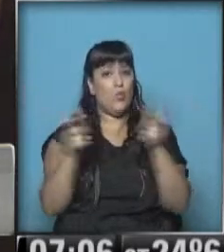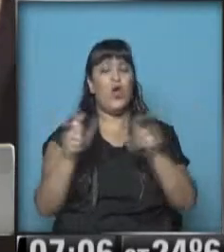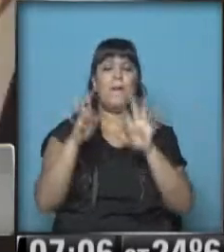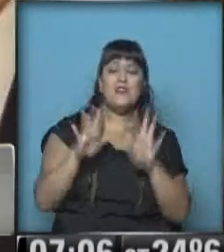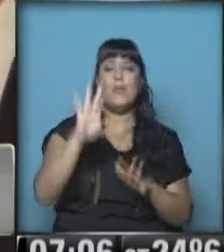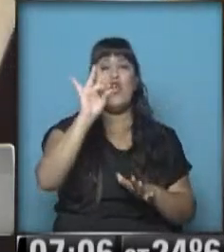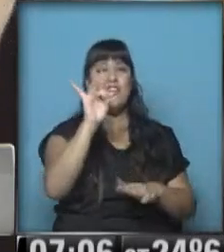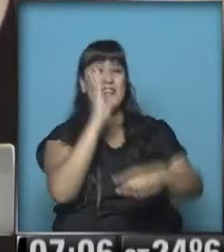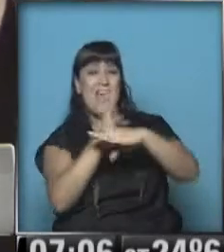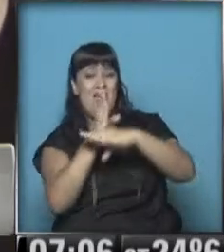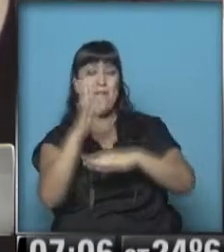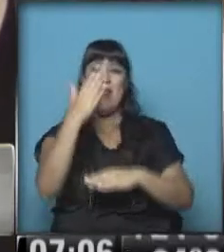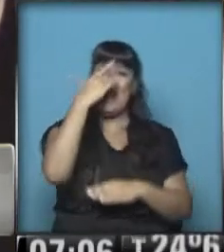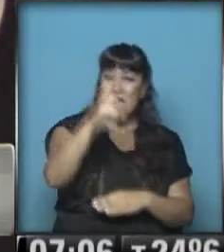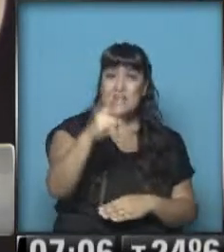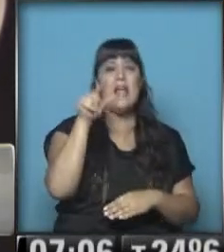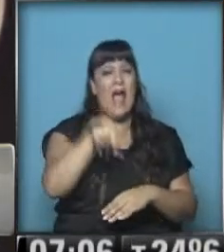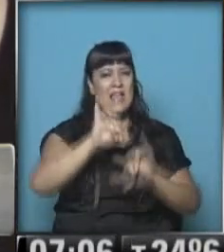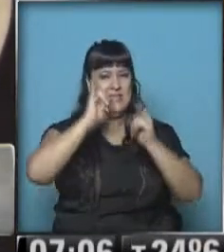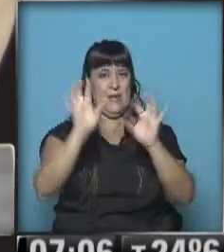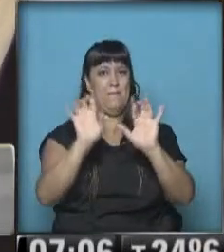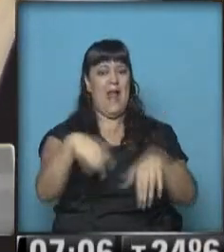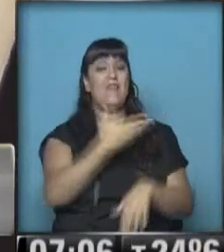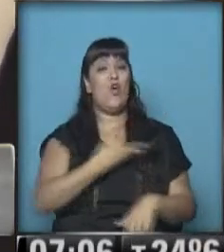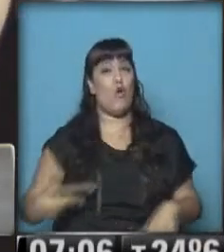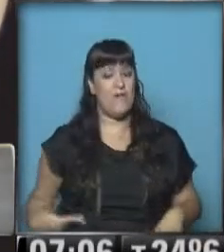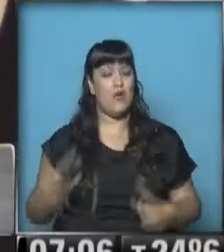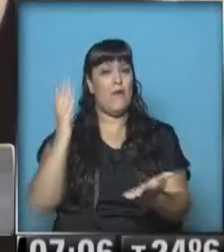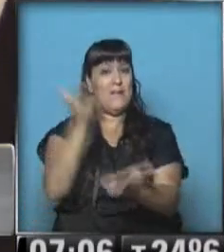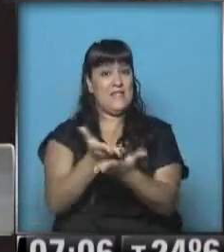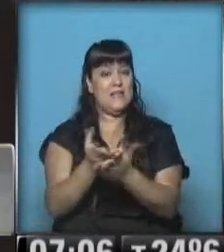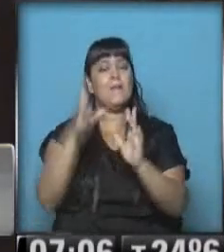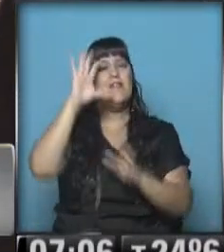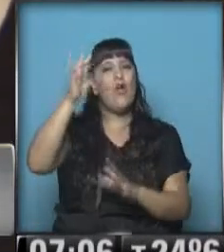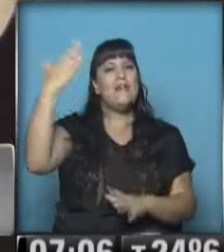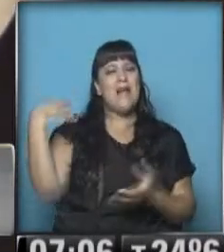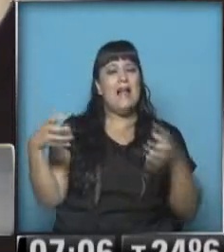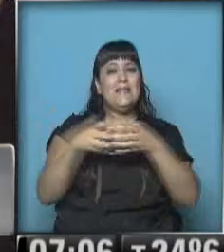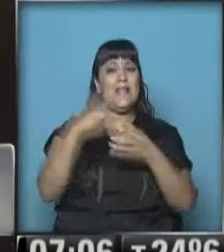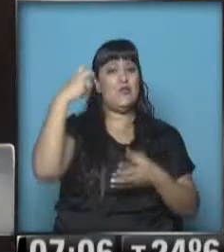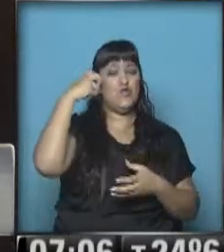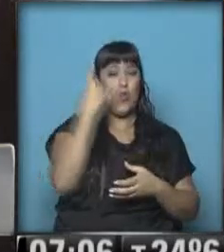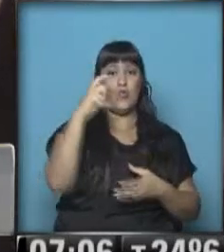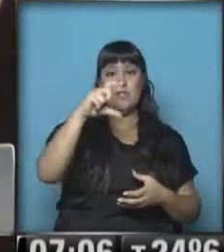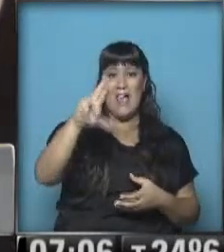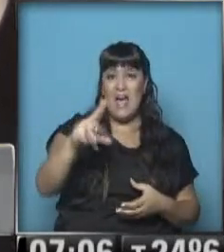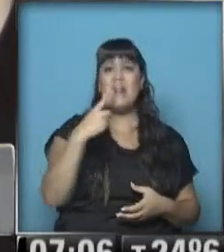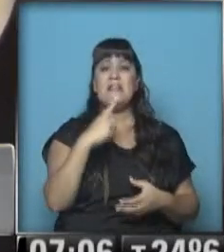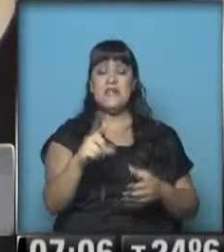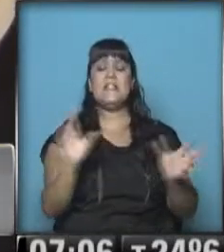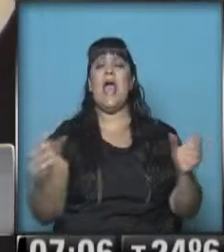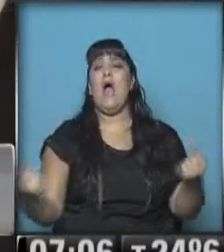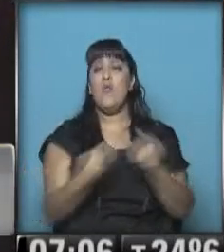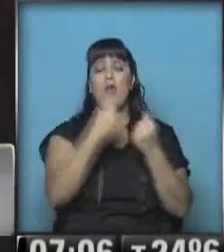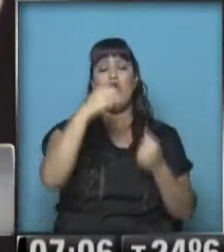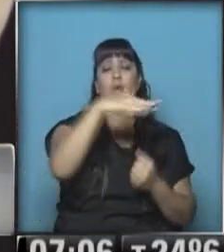vamos a presentar un programa de gobierno. ¿Te acordás que en la UCR se dijo no va a haber un acuerdo nacional con Macri o Massa,